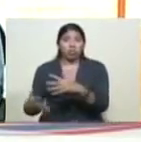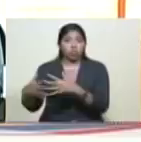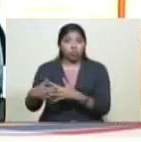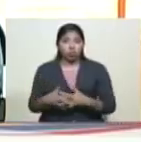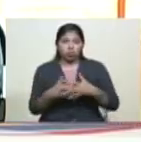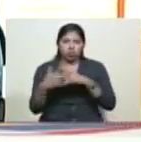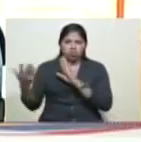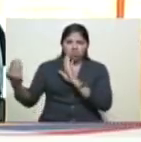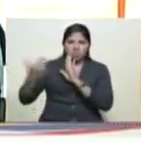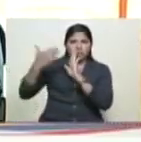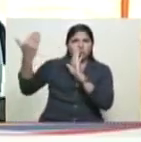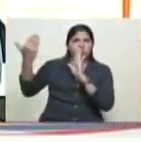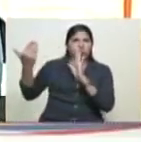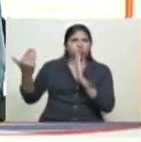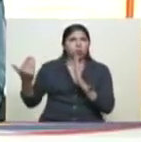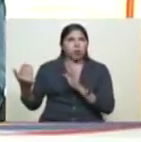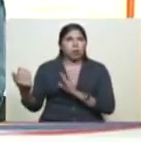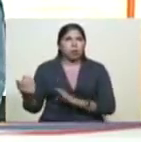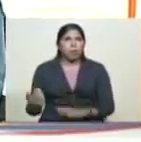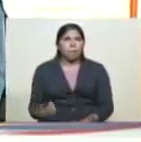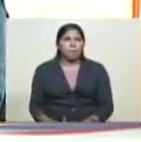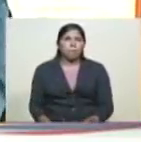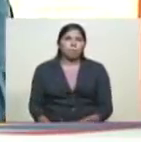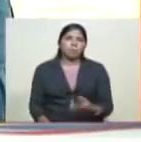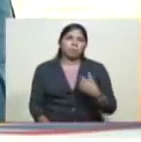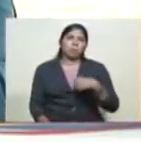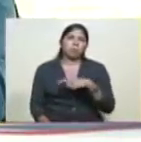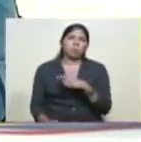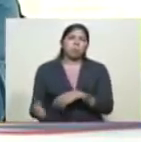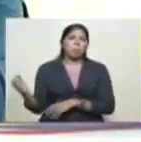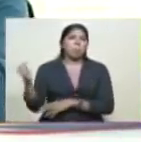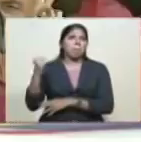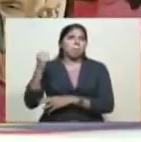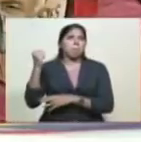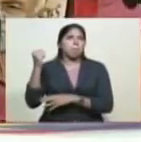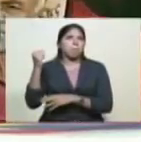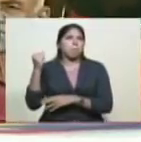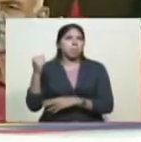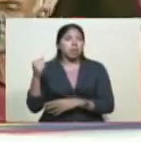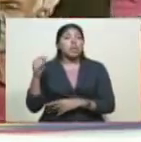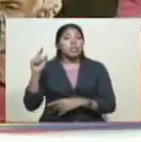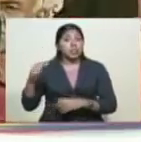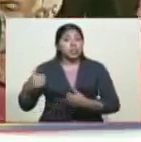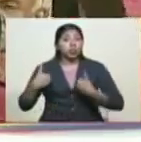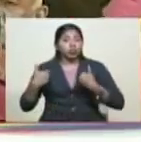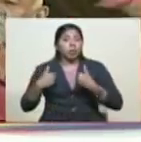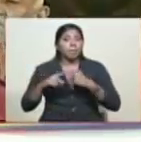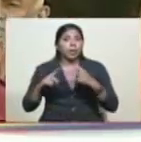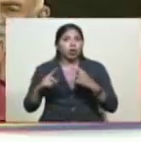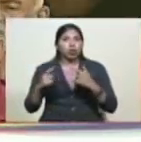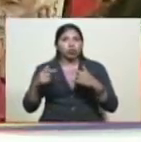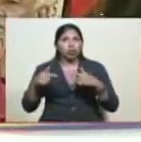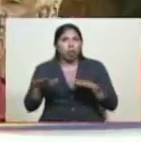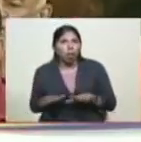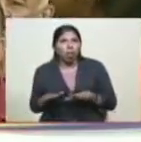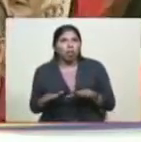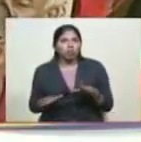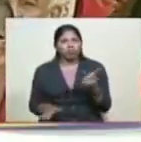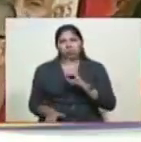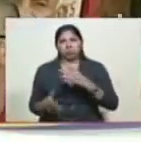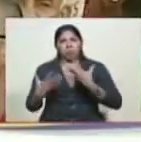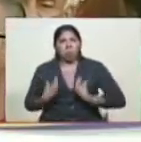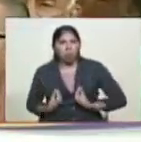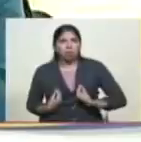imperialismo, las amenazas. Nos tienen sin cuidado. Hacen daño, sí, pero no nos van a detener, ni nos van a